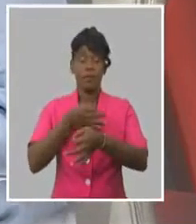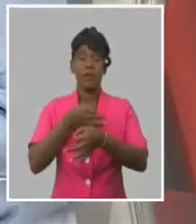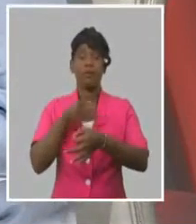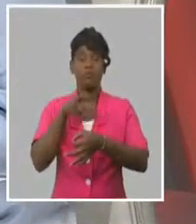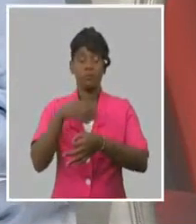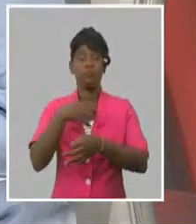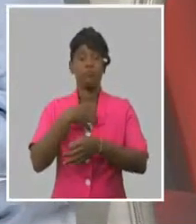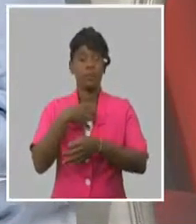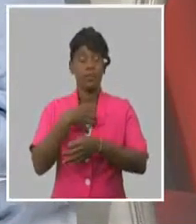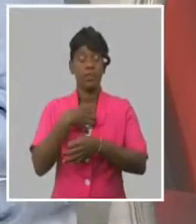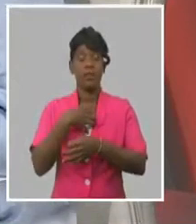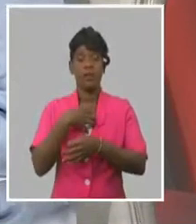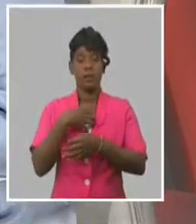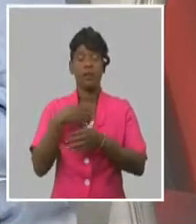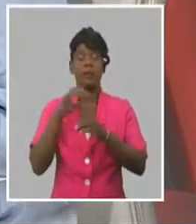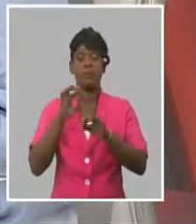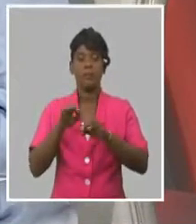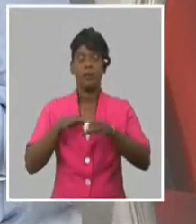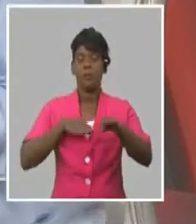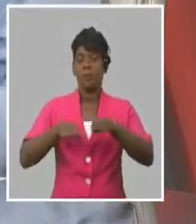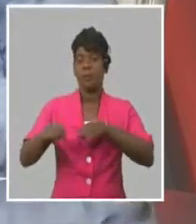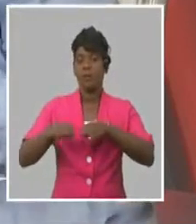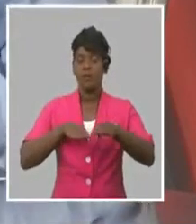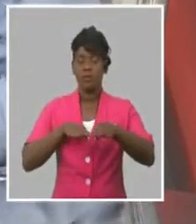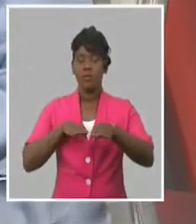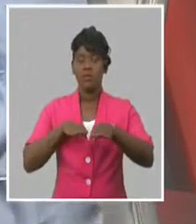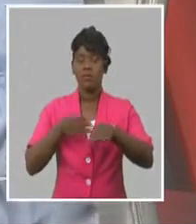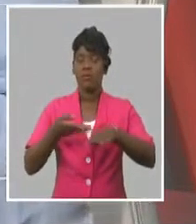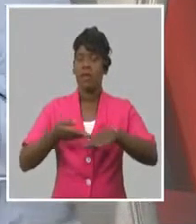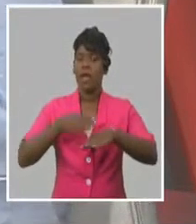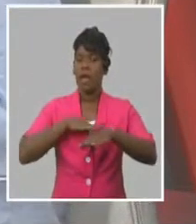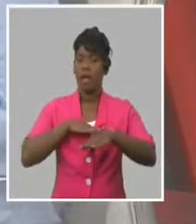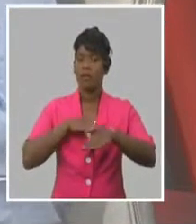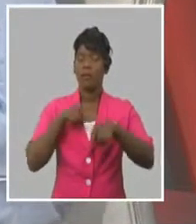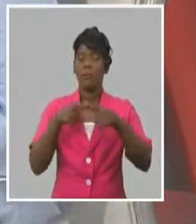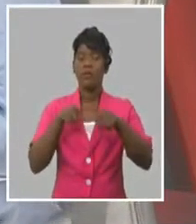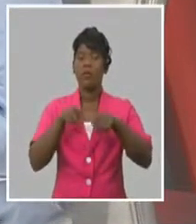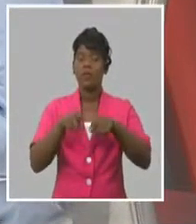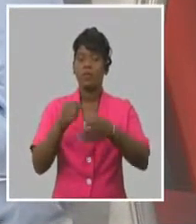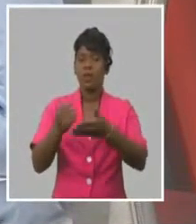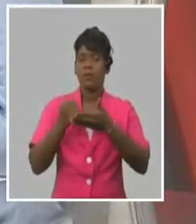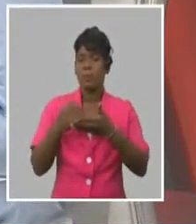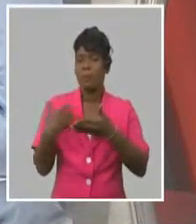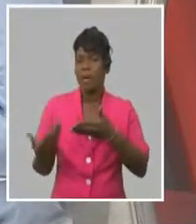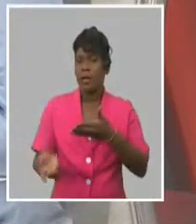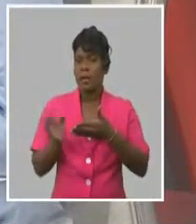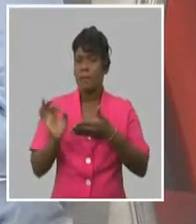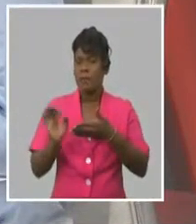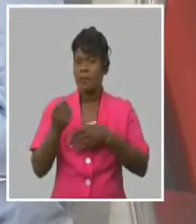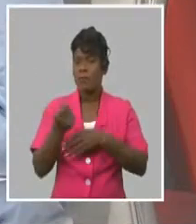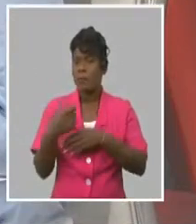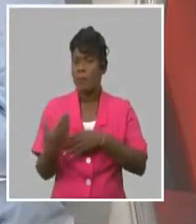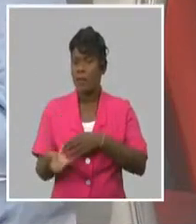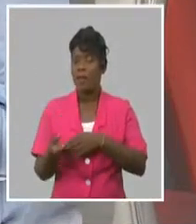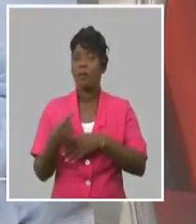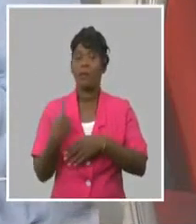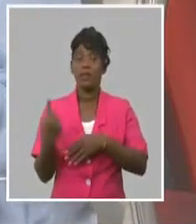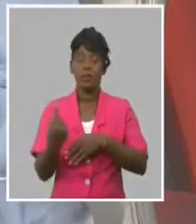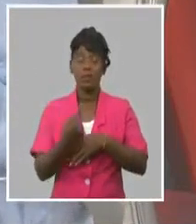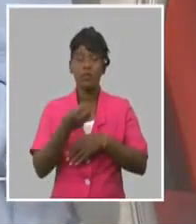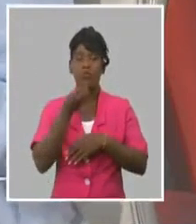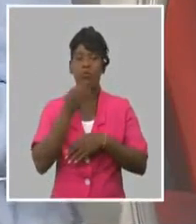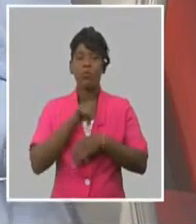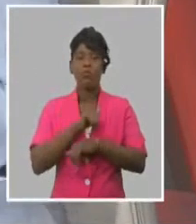está incluido en la estrategia, forma parte de ella, y ayuda en su implementación a la solución de un conjunto